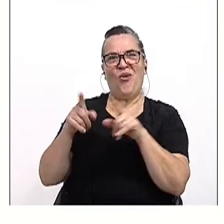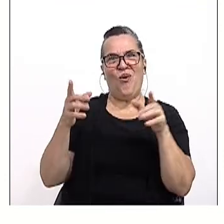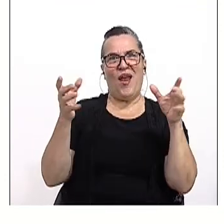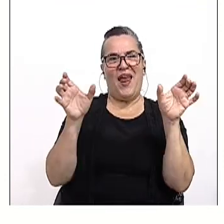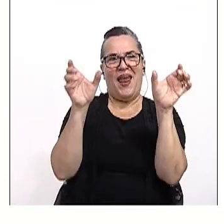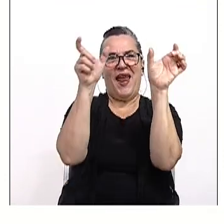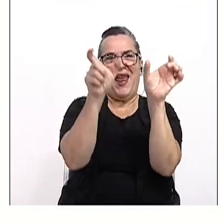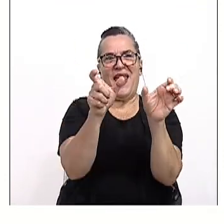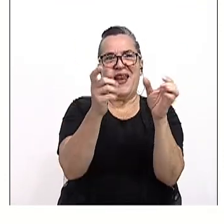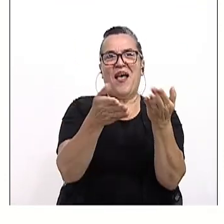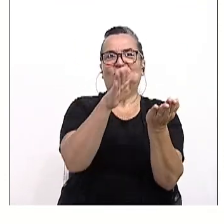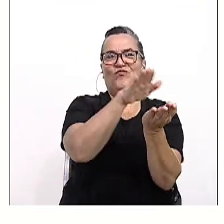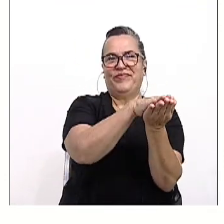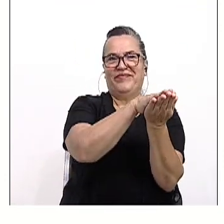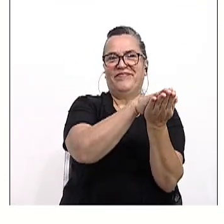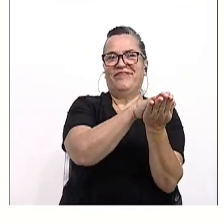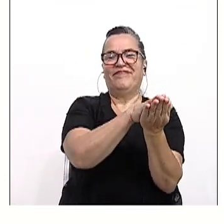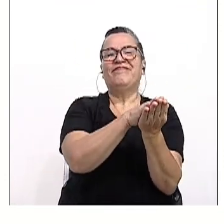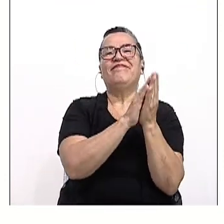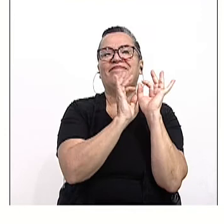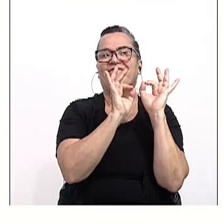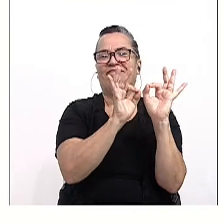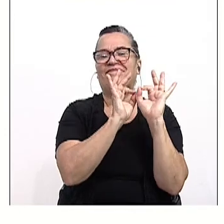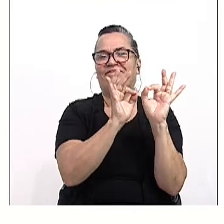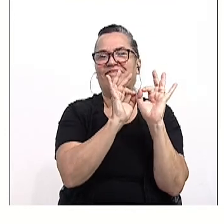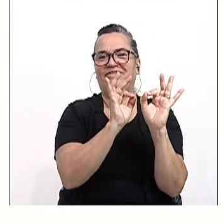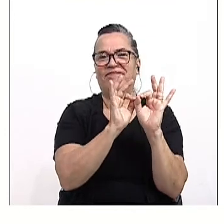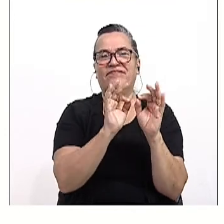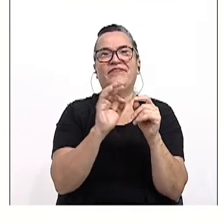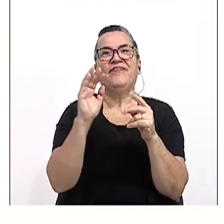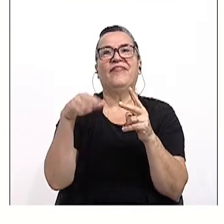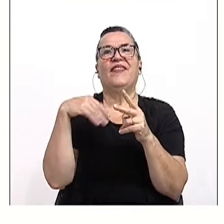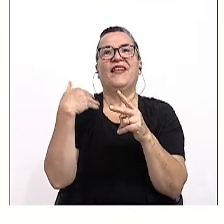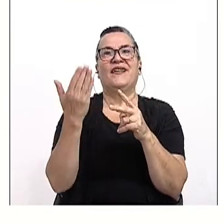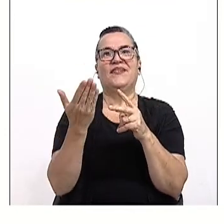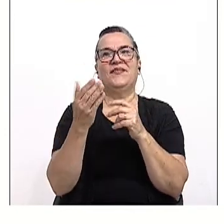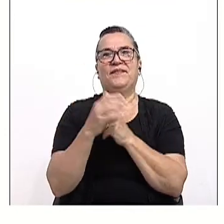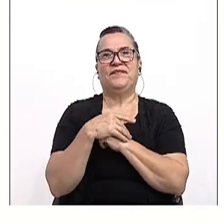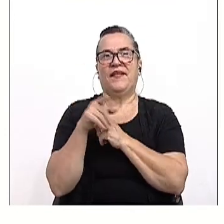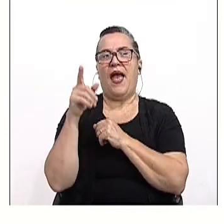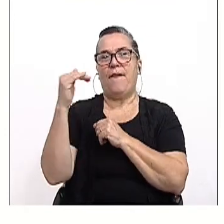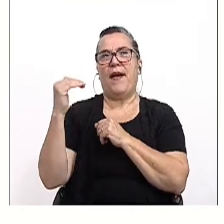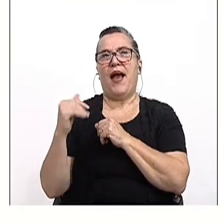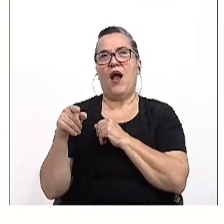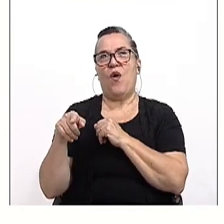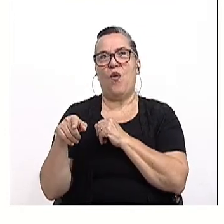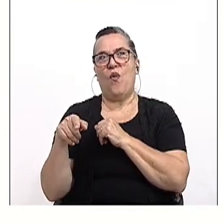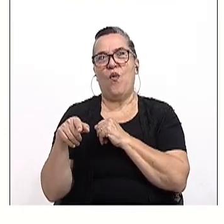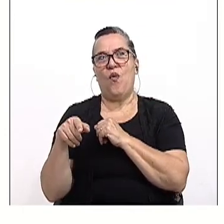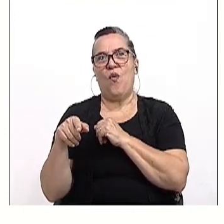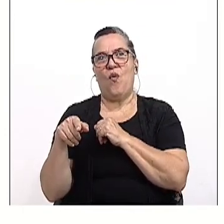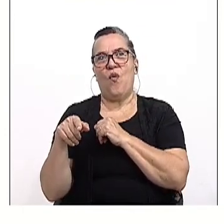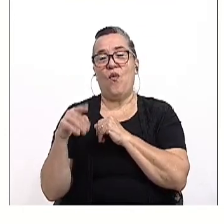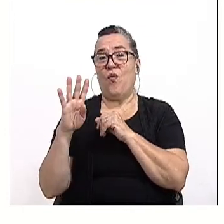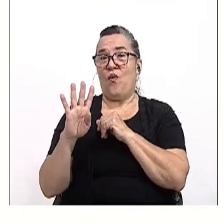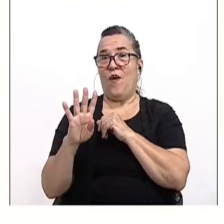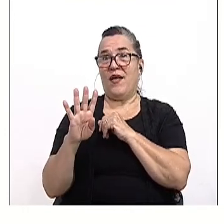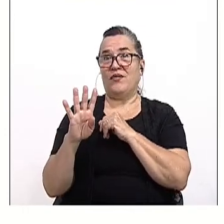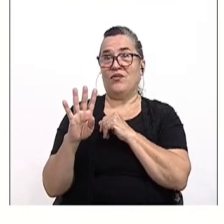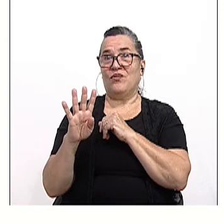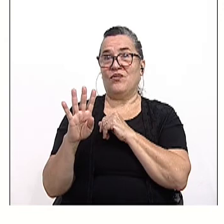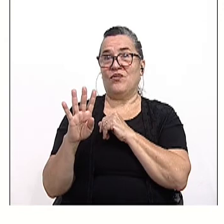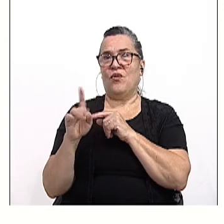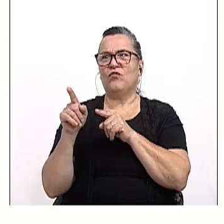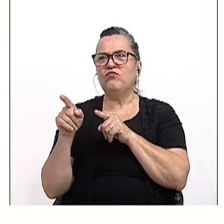bien, coincidimos. Vamos entonces a la línea de cartas de abajo, a la número 4, y voy a